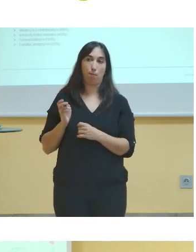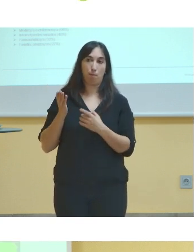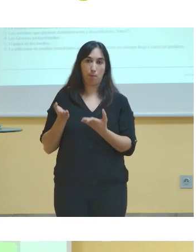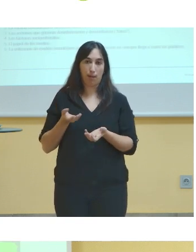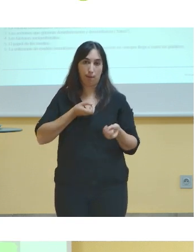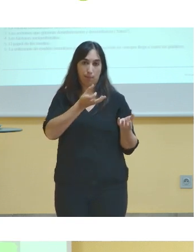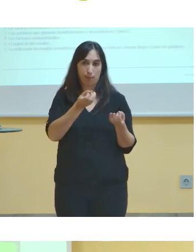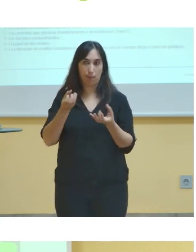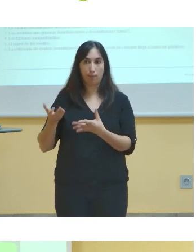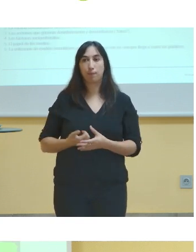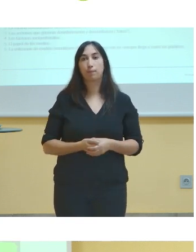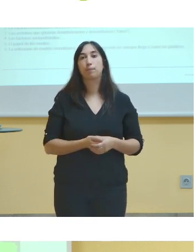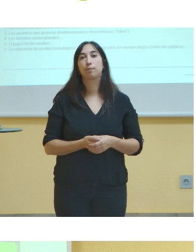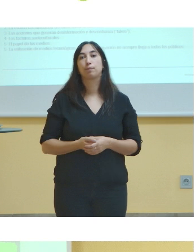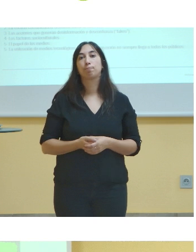personas declaran.